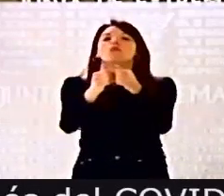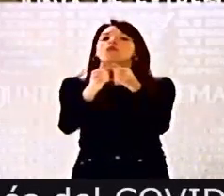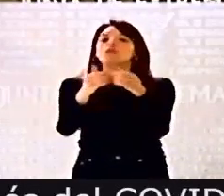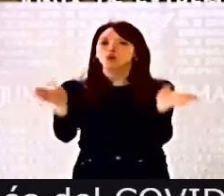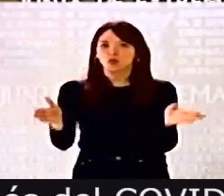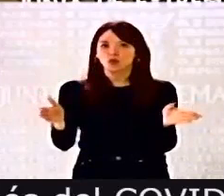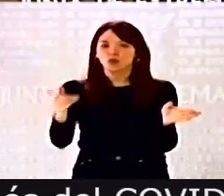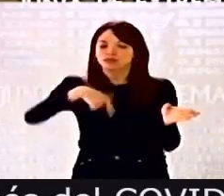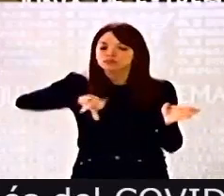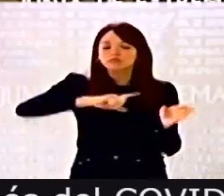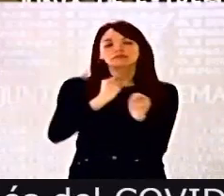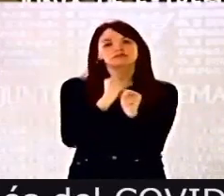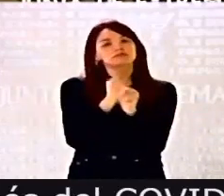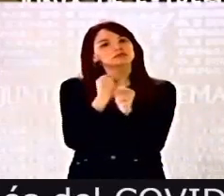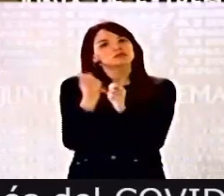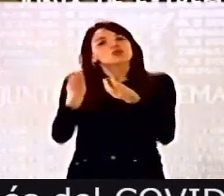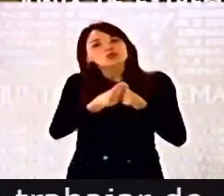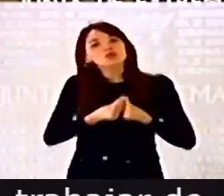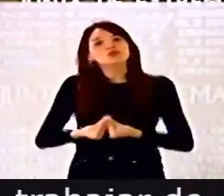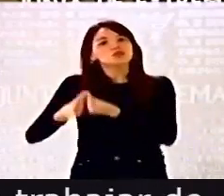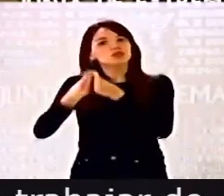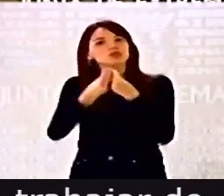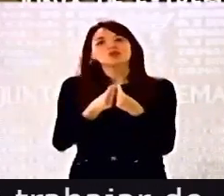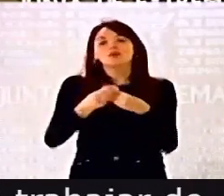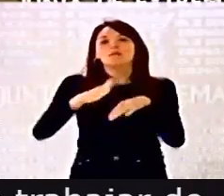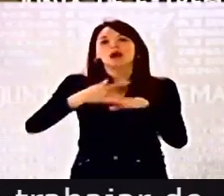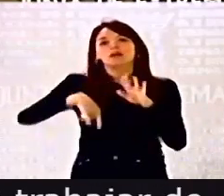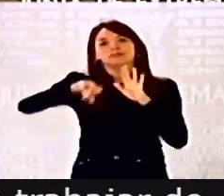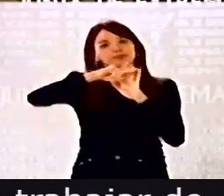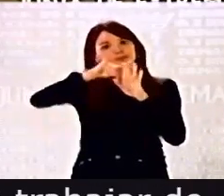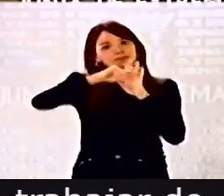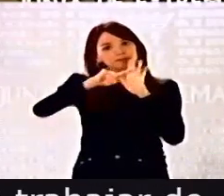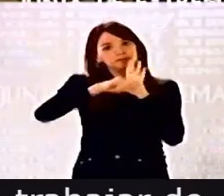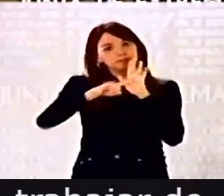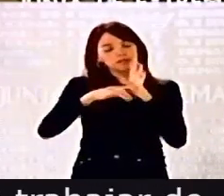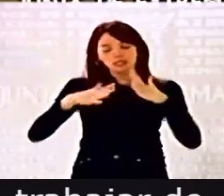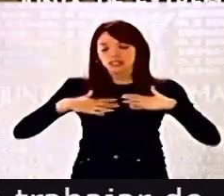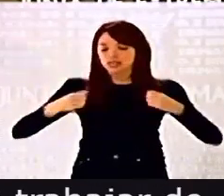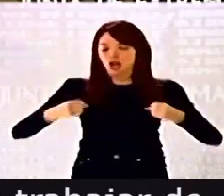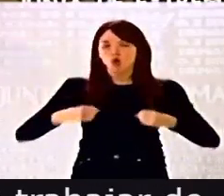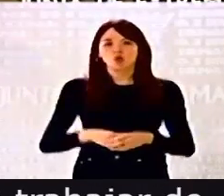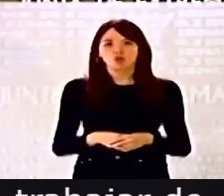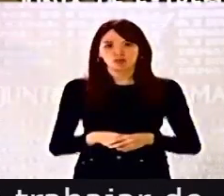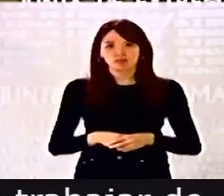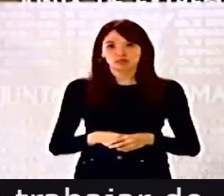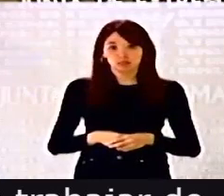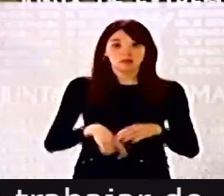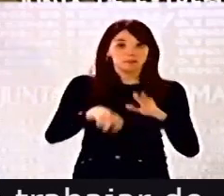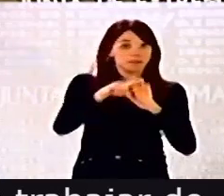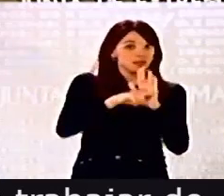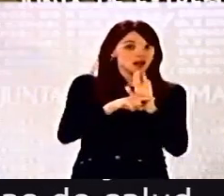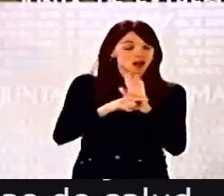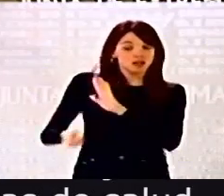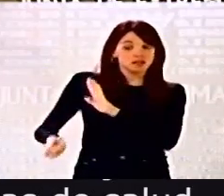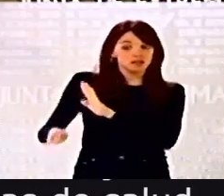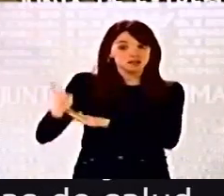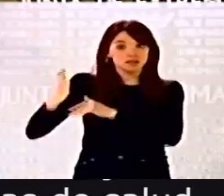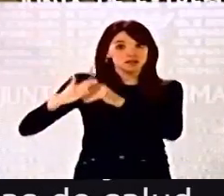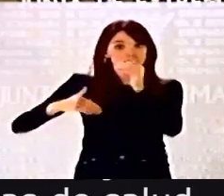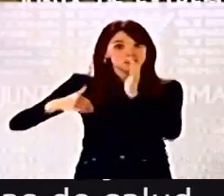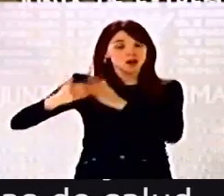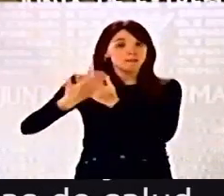de manera conjunta para adoptar y ejecutar las medidas de salud, tanto las que el Ministerio de Sanidad indique